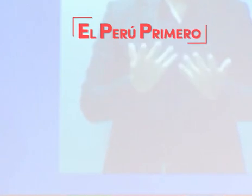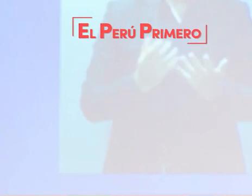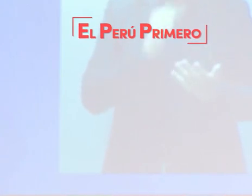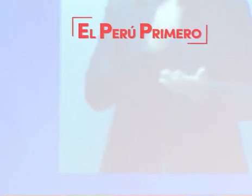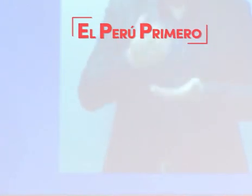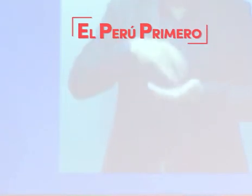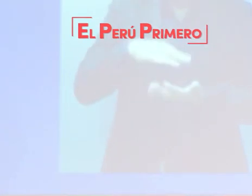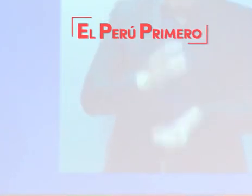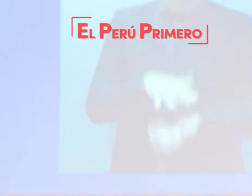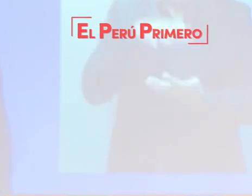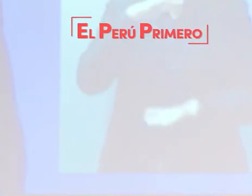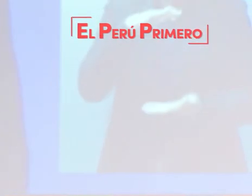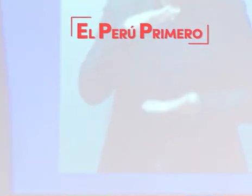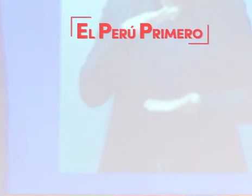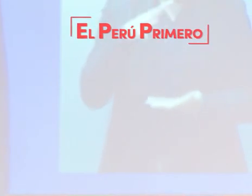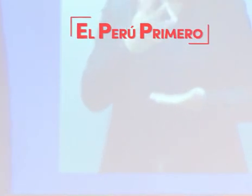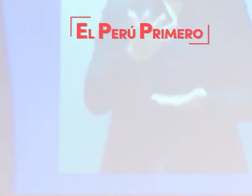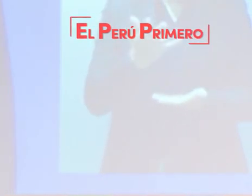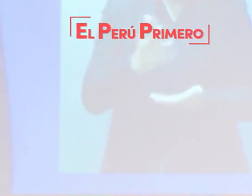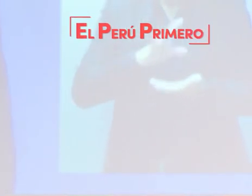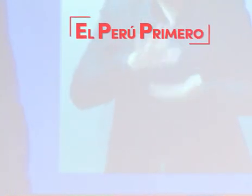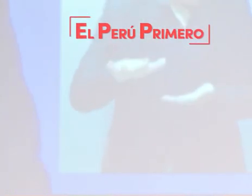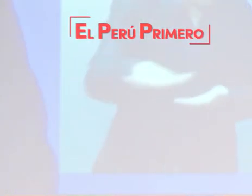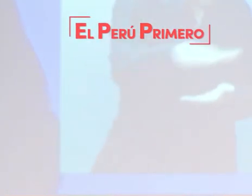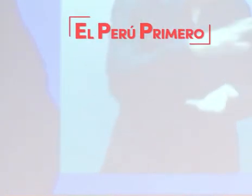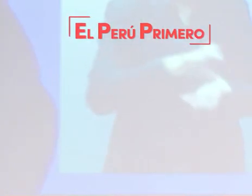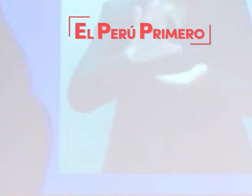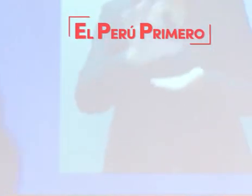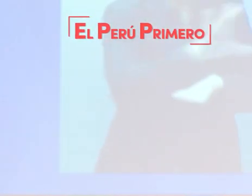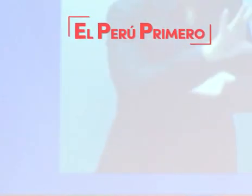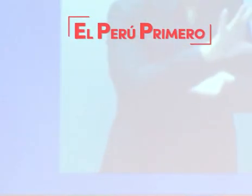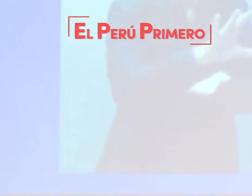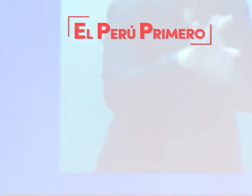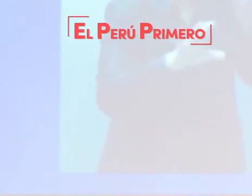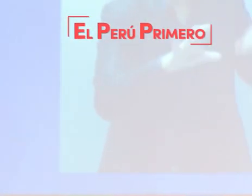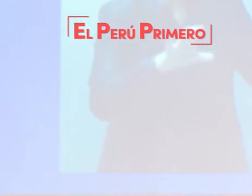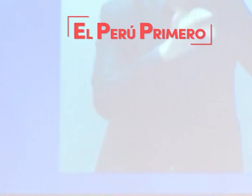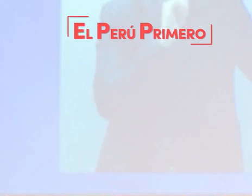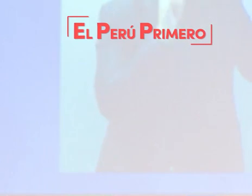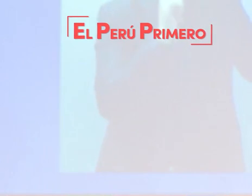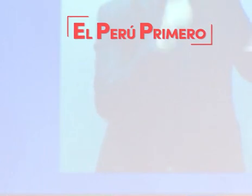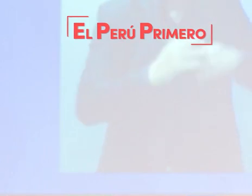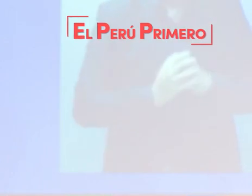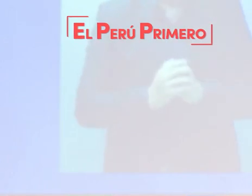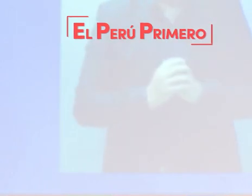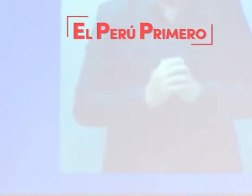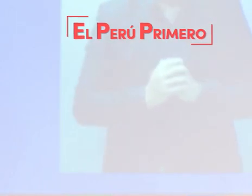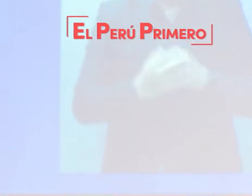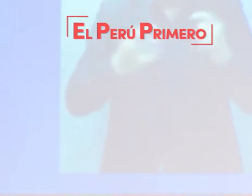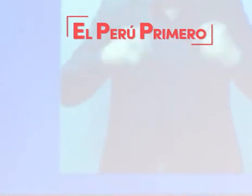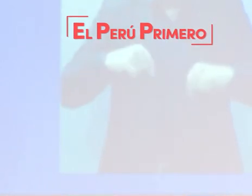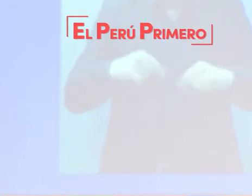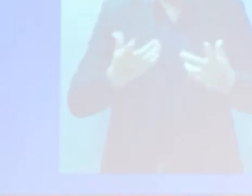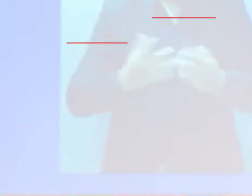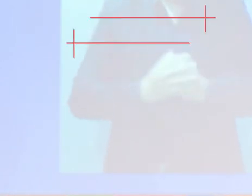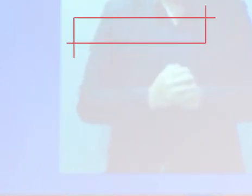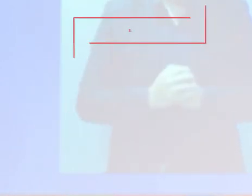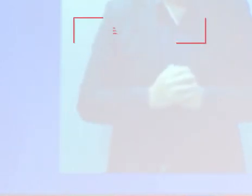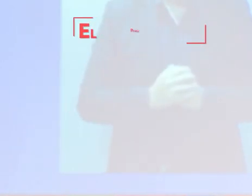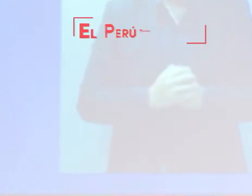no ha logrado reducir la pobreza a niveles que todos quisiéramos. Actualmente, alrededor